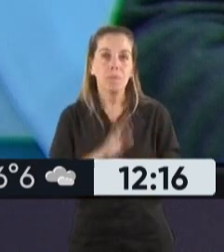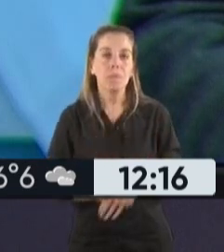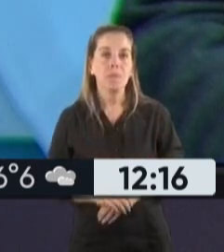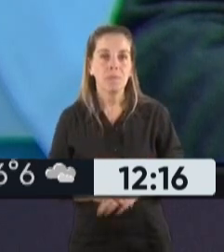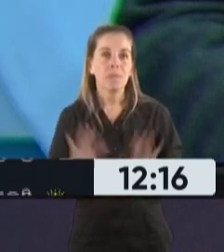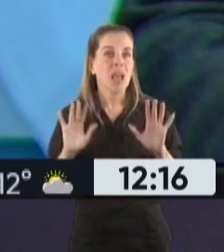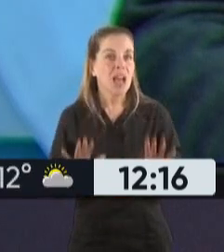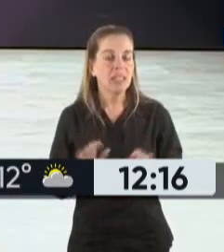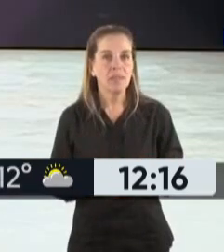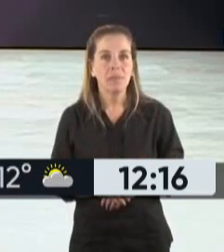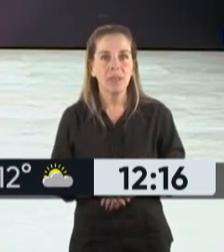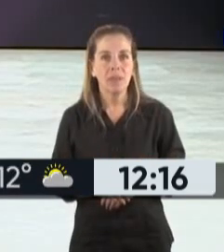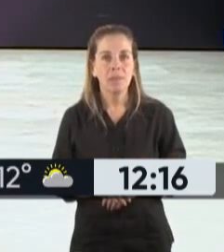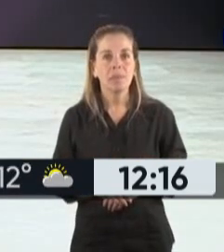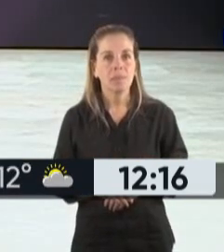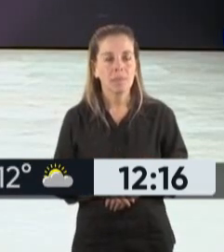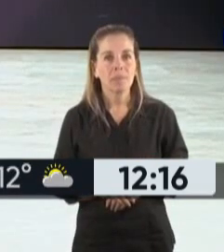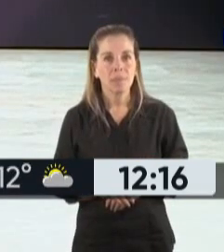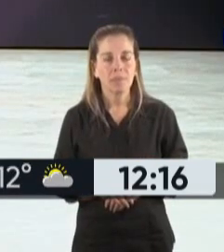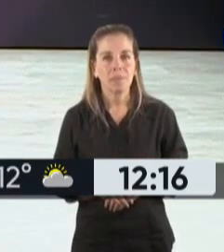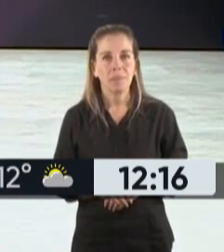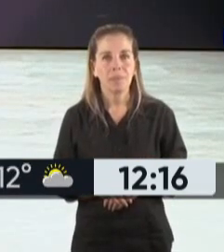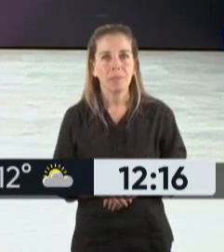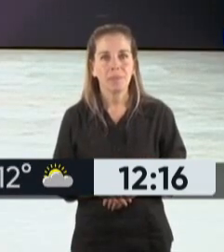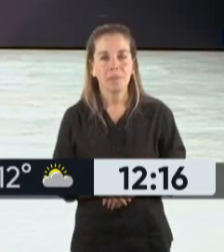no hay que... ¿me dijiste? No, es así. Es así,